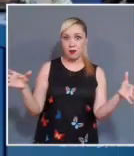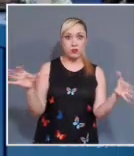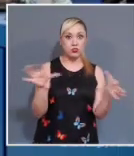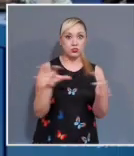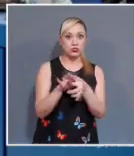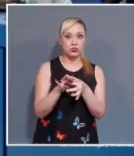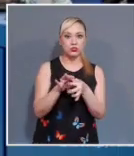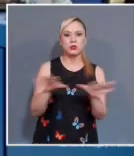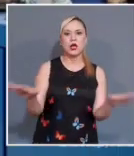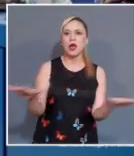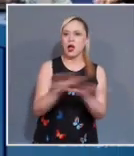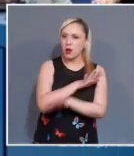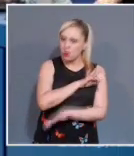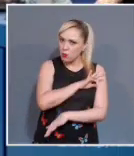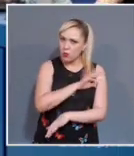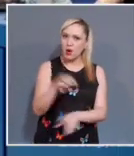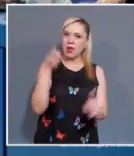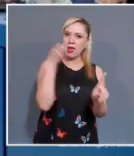esta